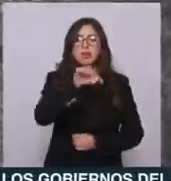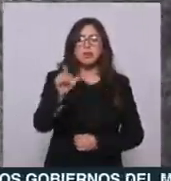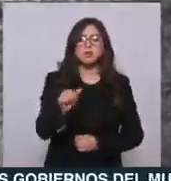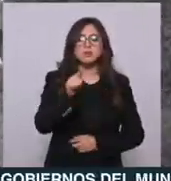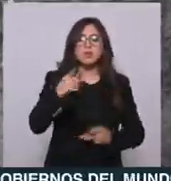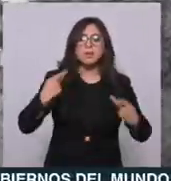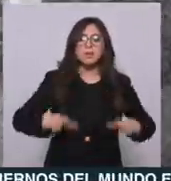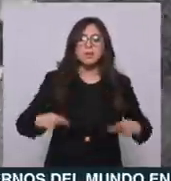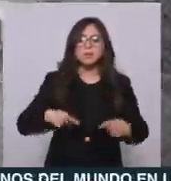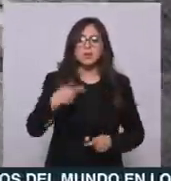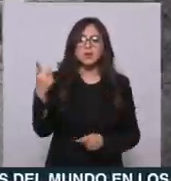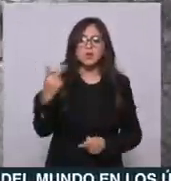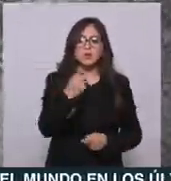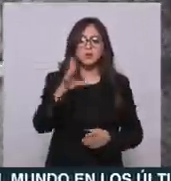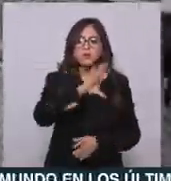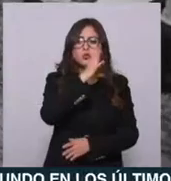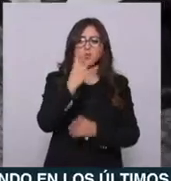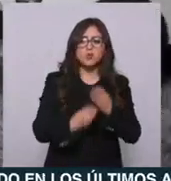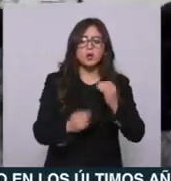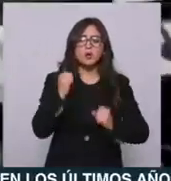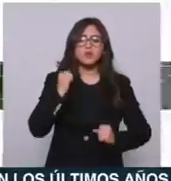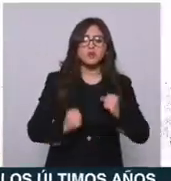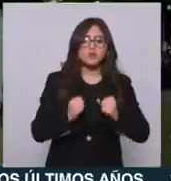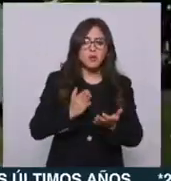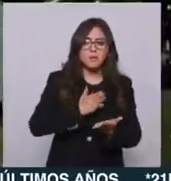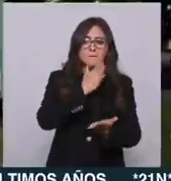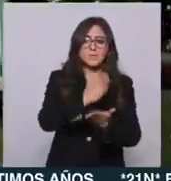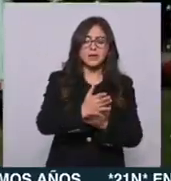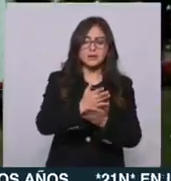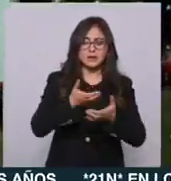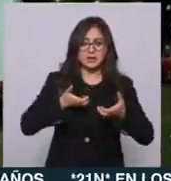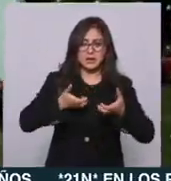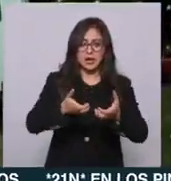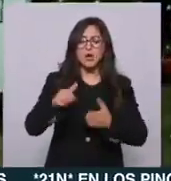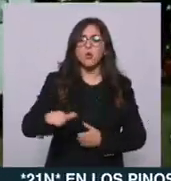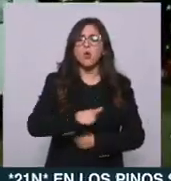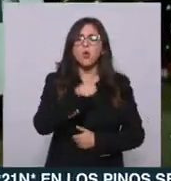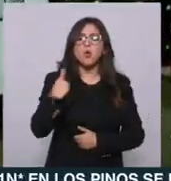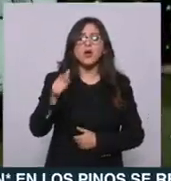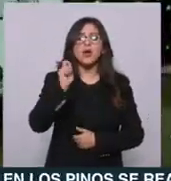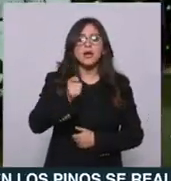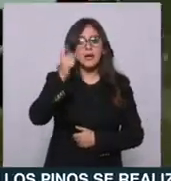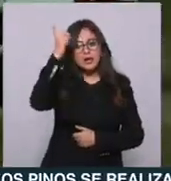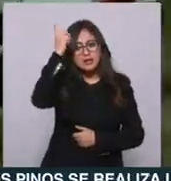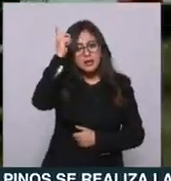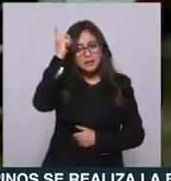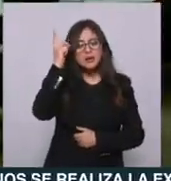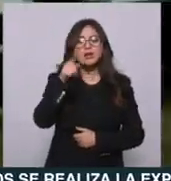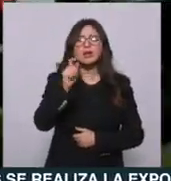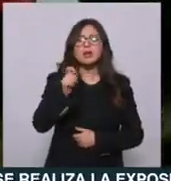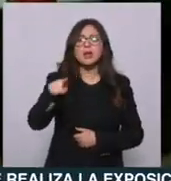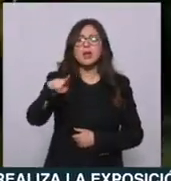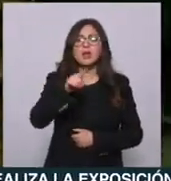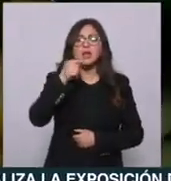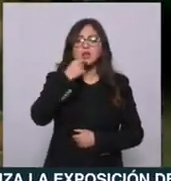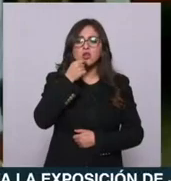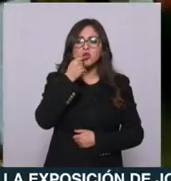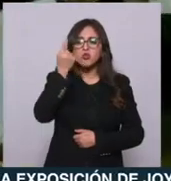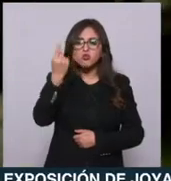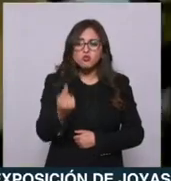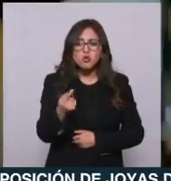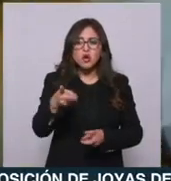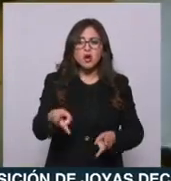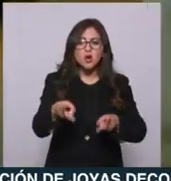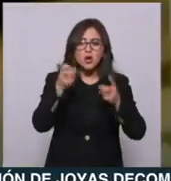sujetos corren para cruzar la calle y escapar. Otro caso es el de los Diablitos, menores que se hicieron famosos por asaltar